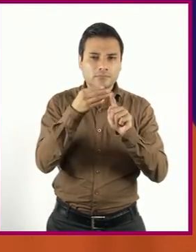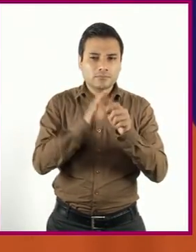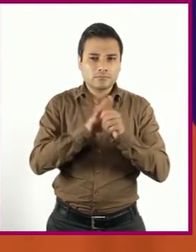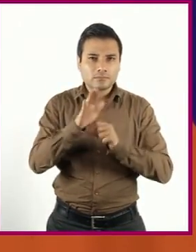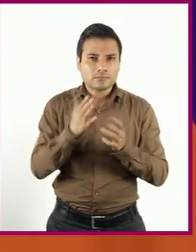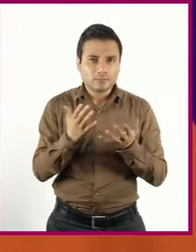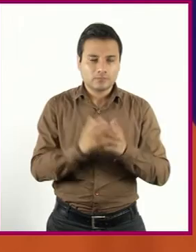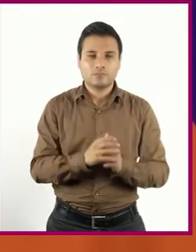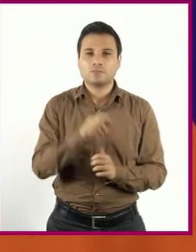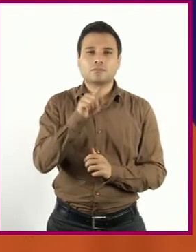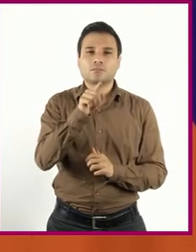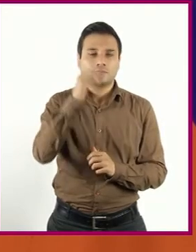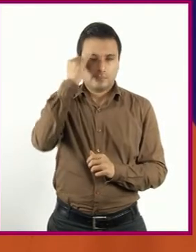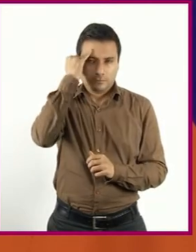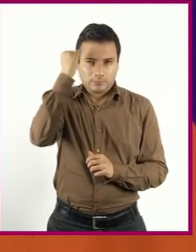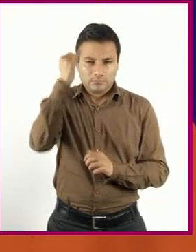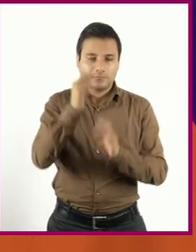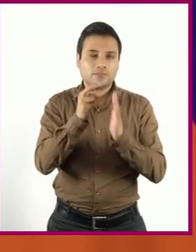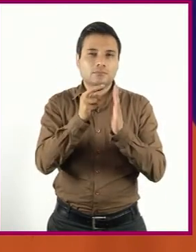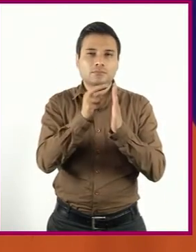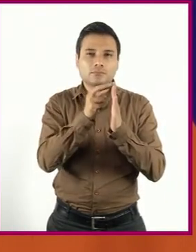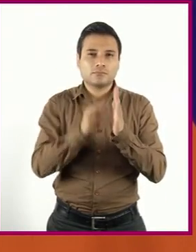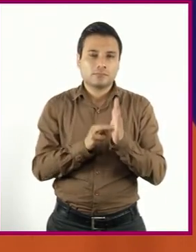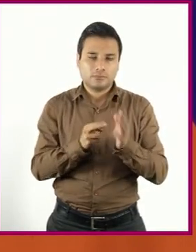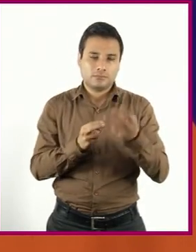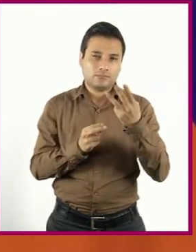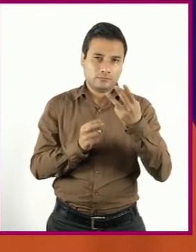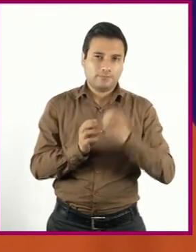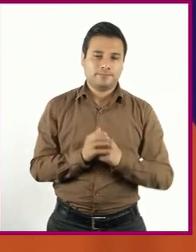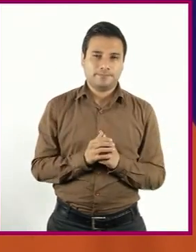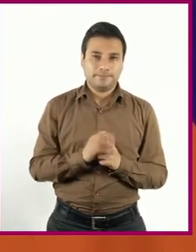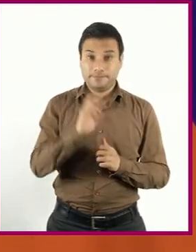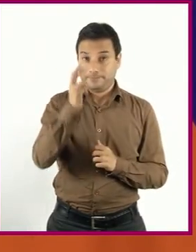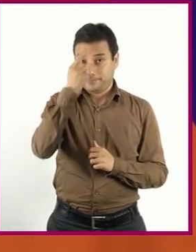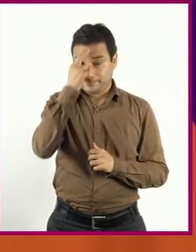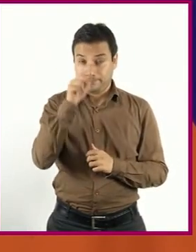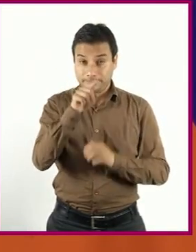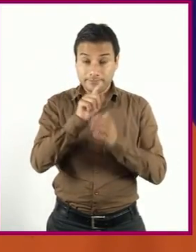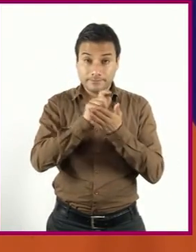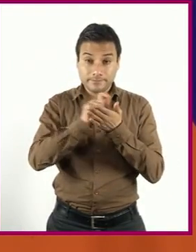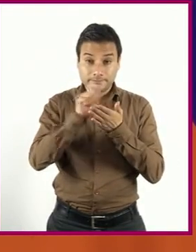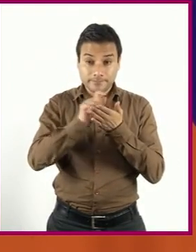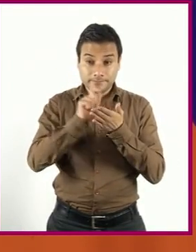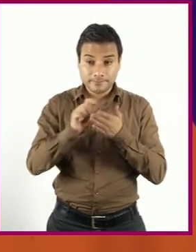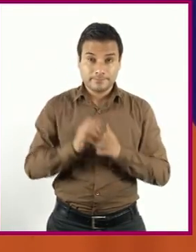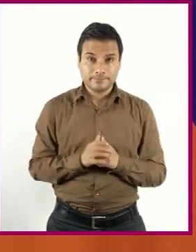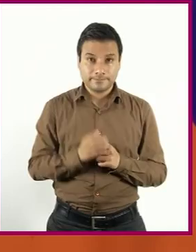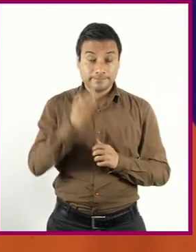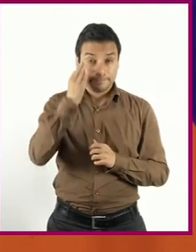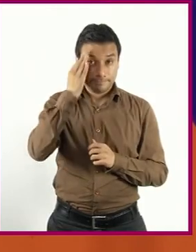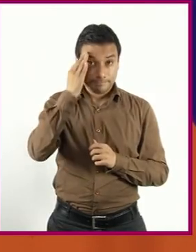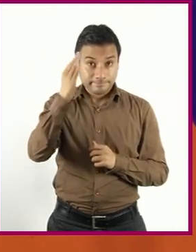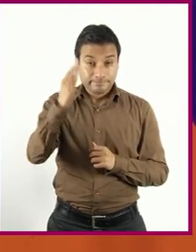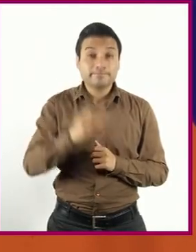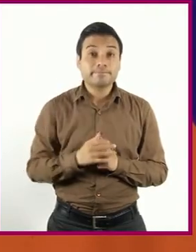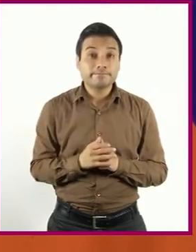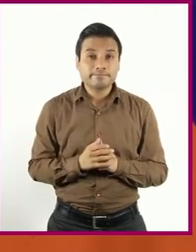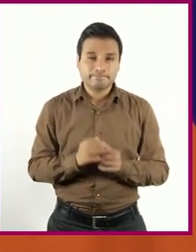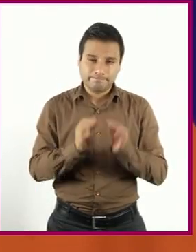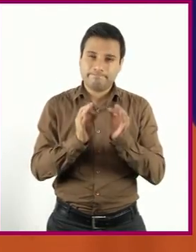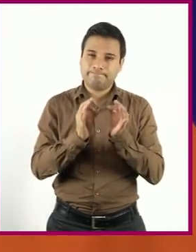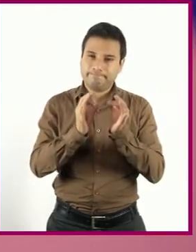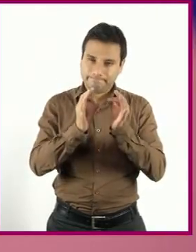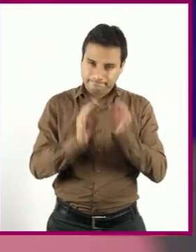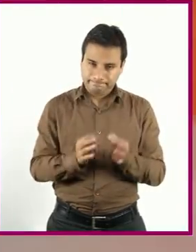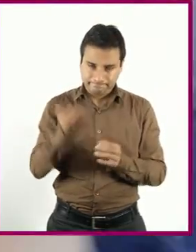3 reglas e inventen su vocabulario. Recuerden redactarlas con los tiempos y modos verbales que hemos